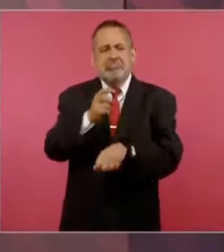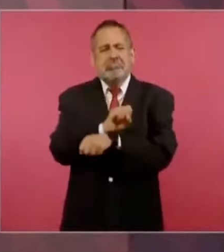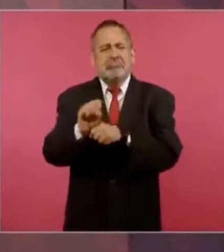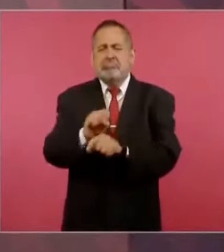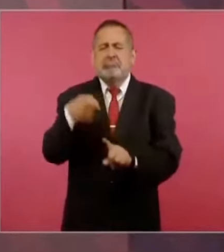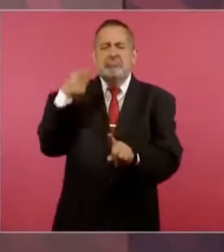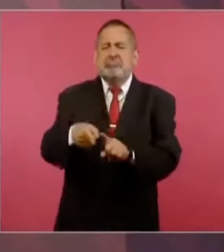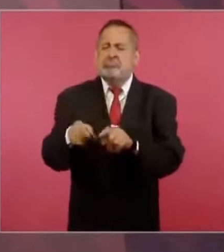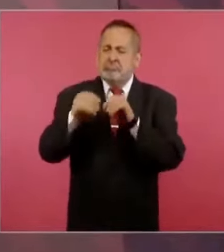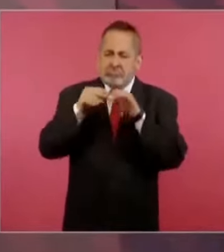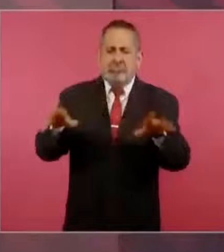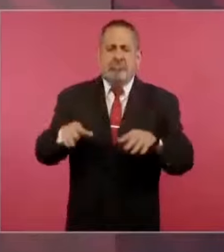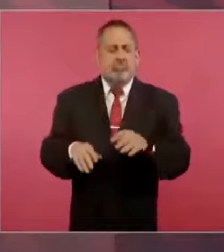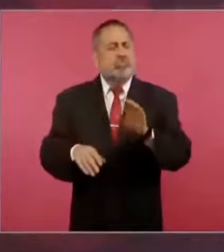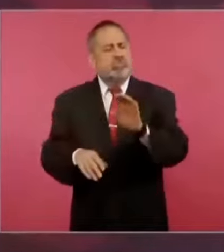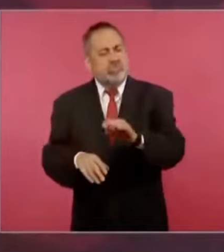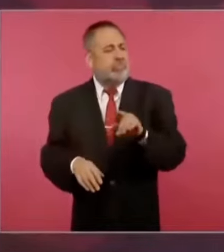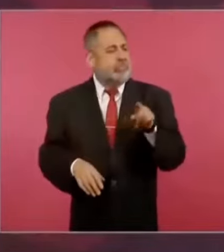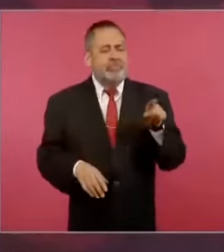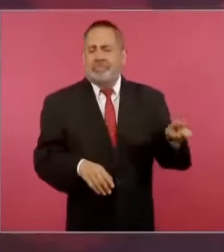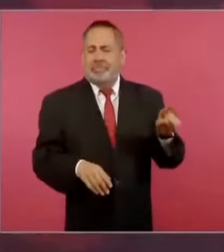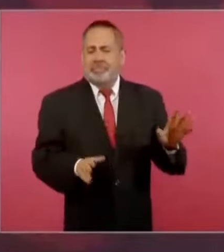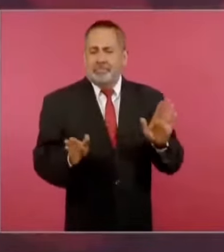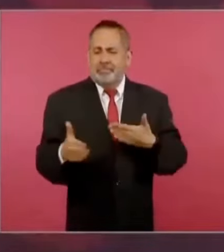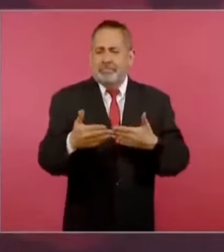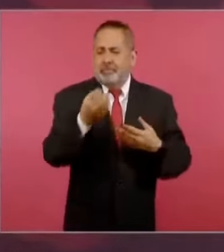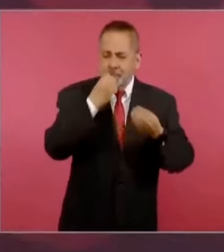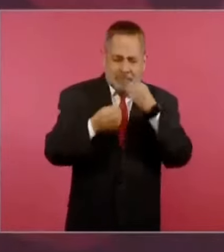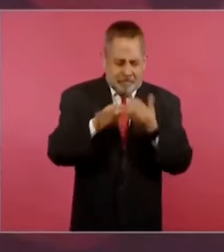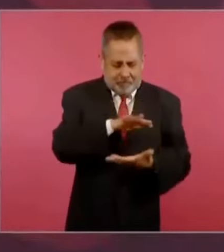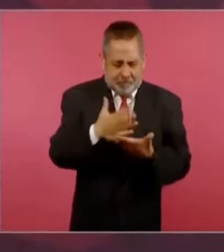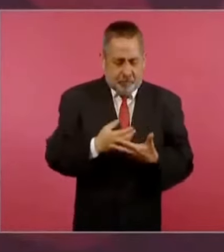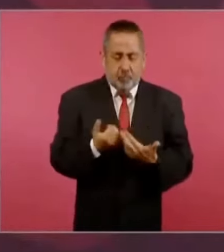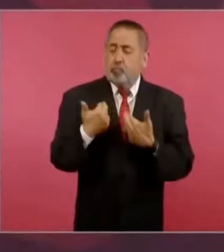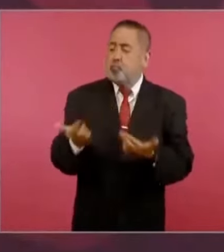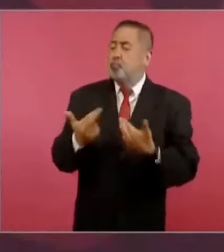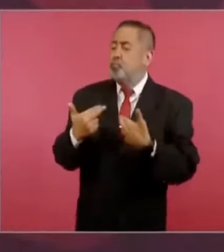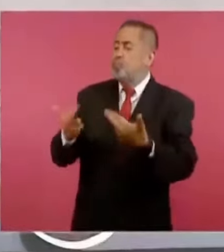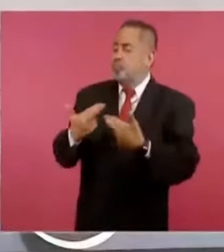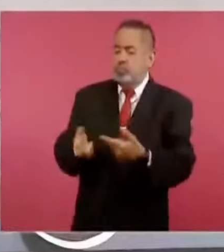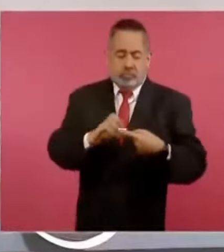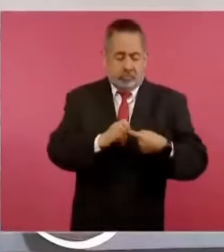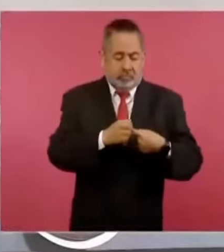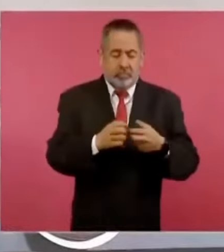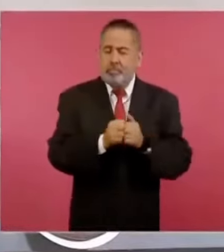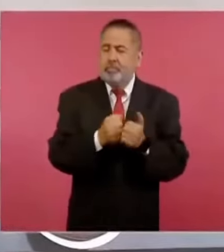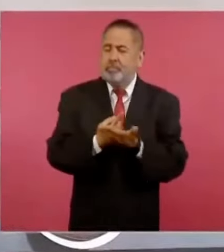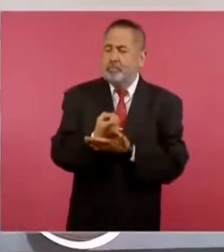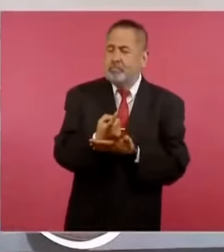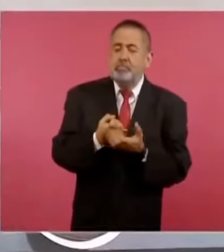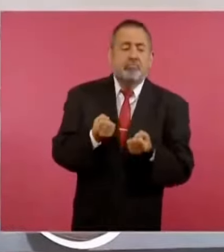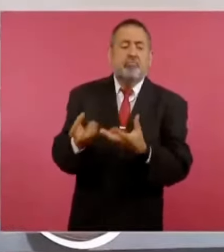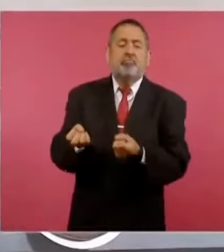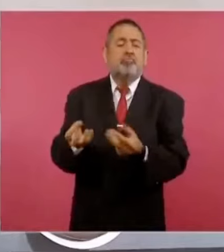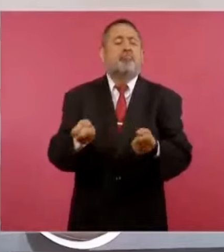O las despensas que entregaban. El frijol con gorgojo.